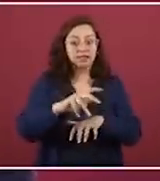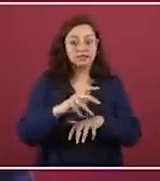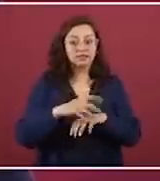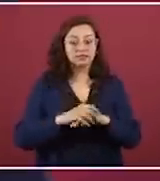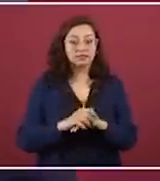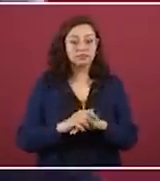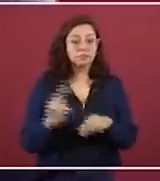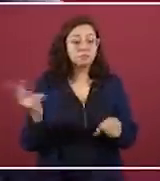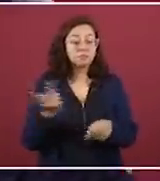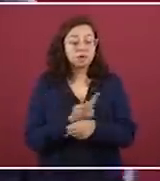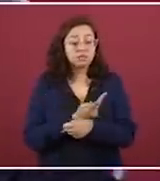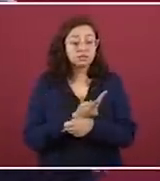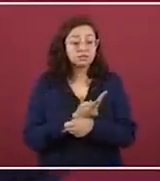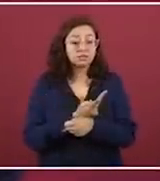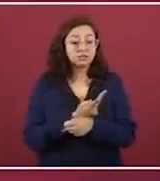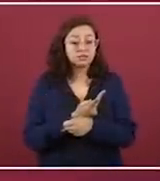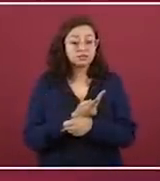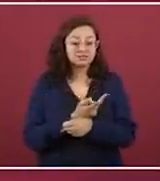y